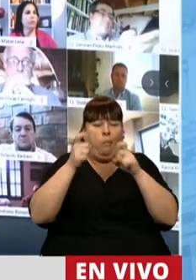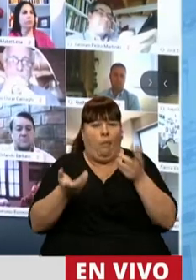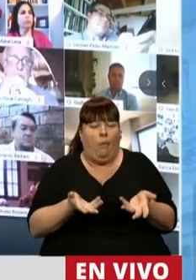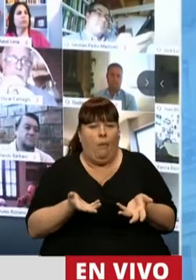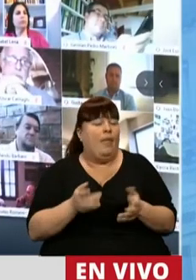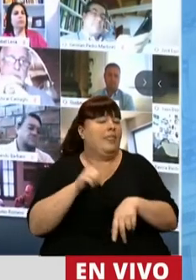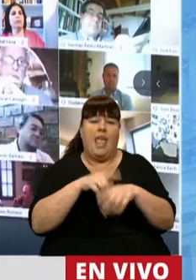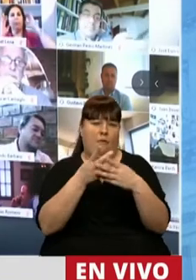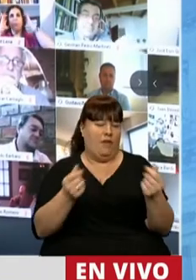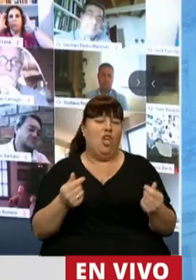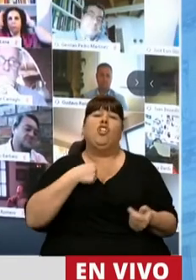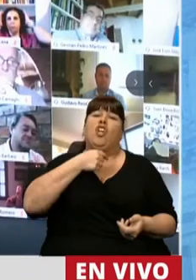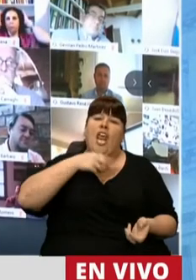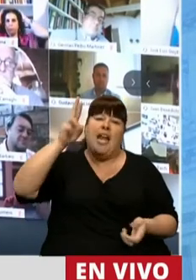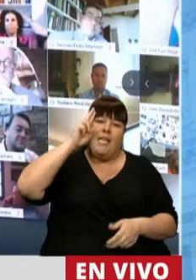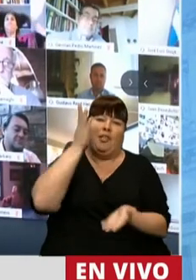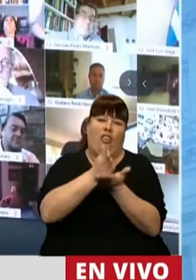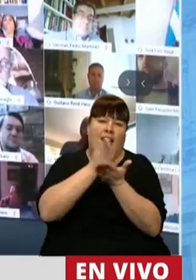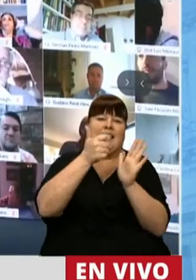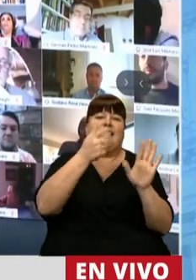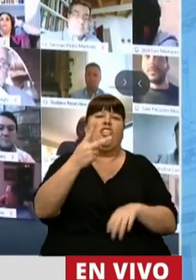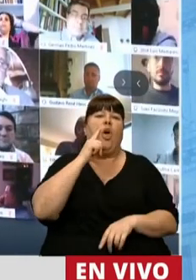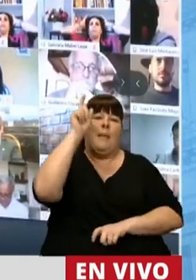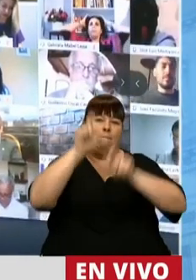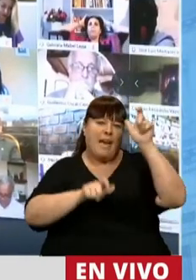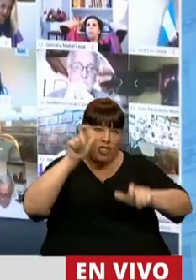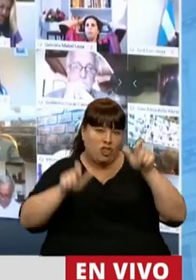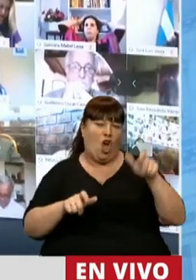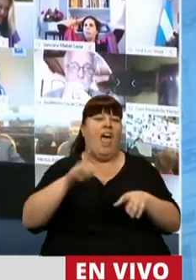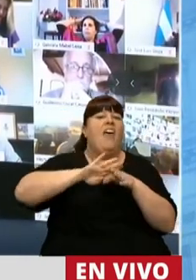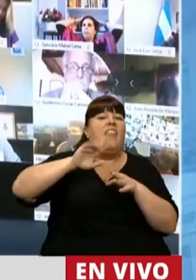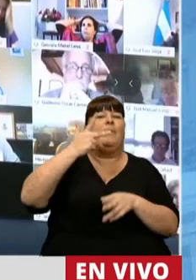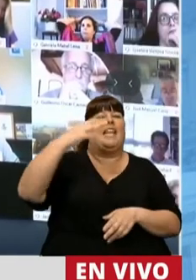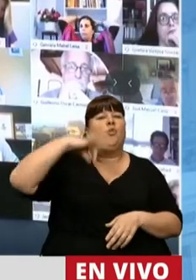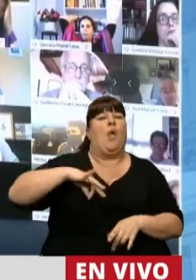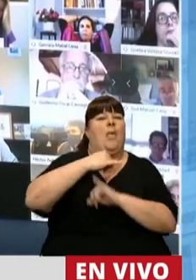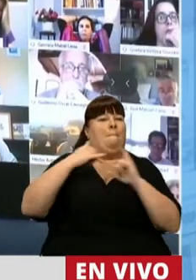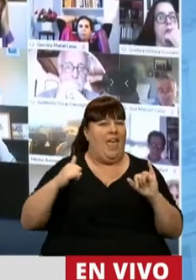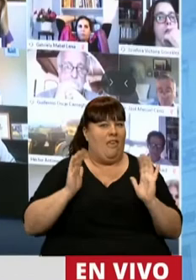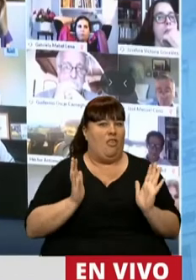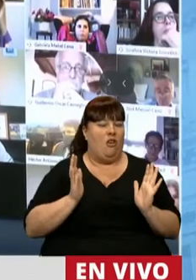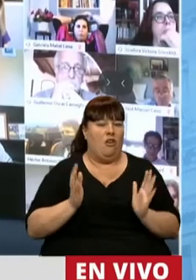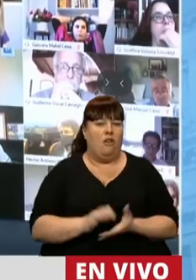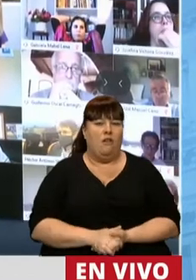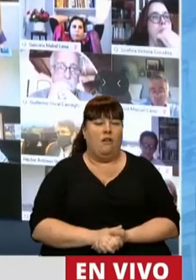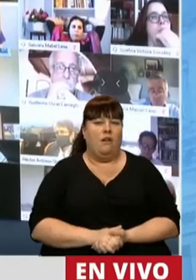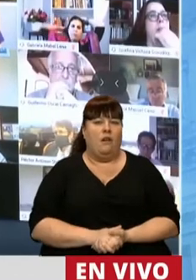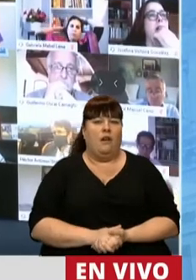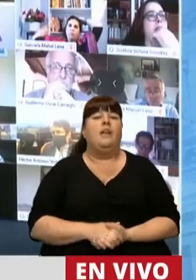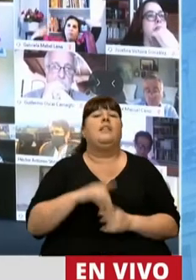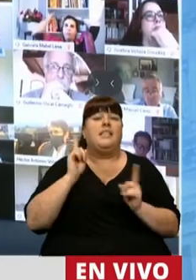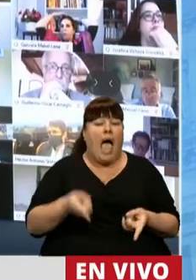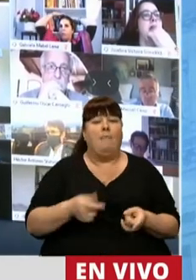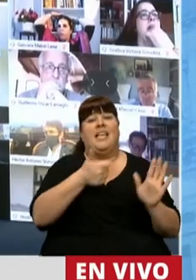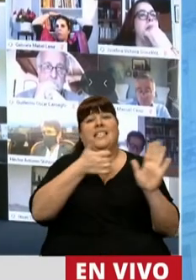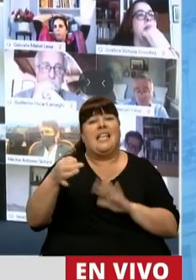respeta. Tiempo. Yo pretendo que se respete el derecho de 62.000 personas a las que se le debe 3 sueldos y medio, señor presidente, y que afecta